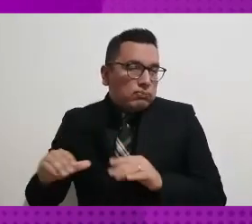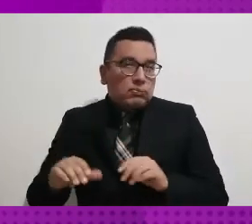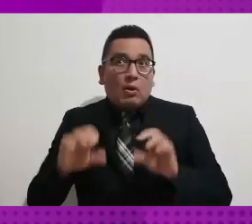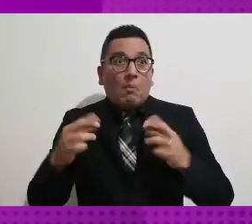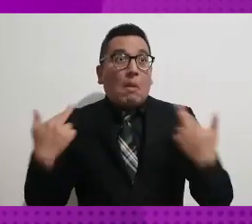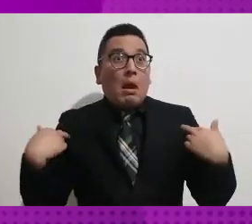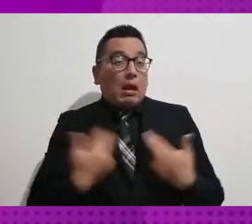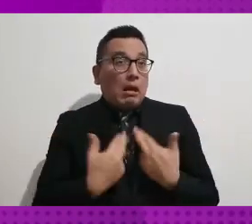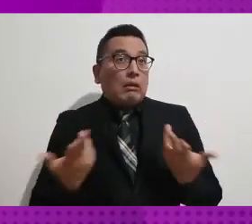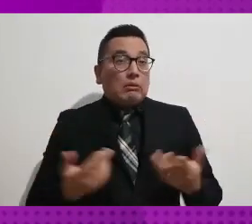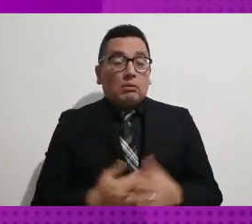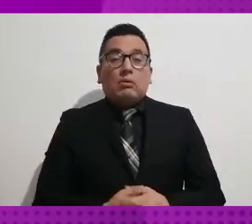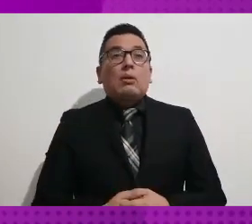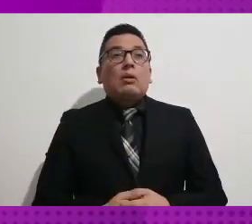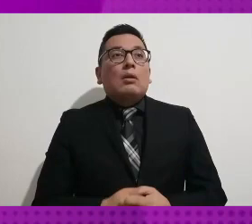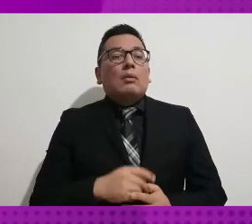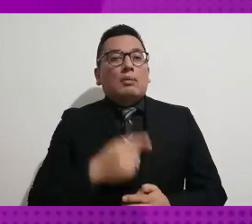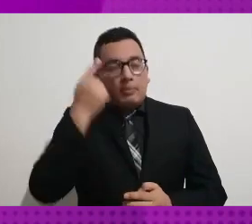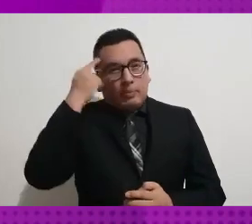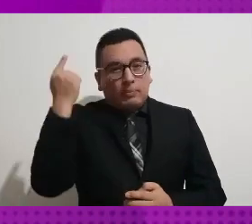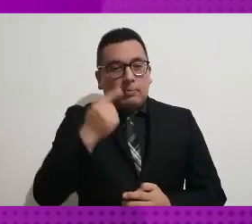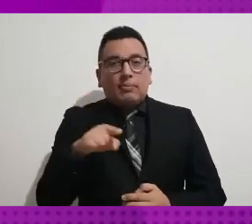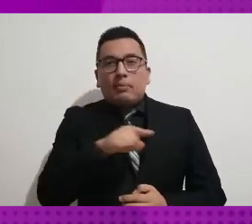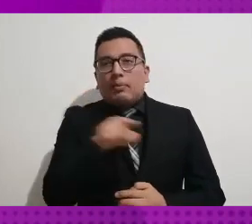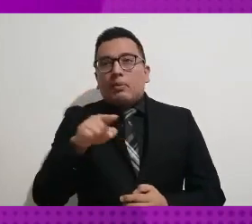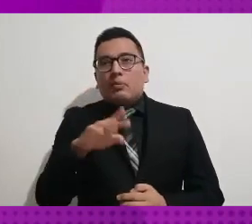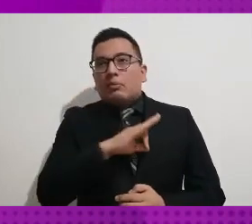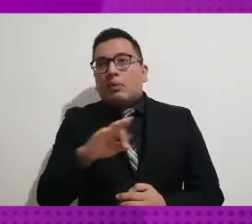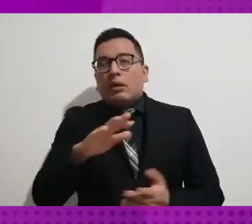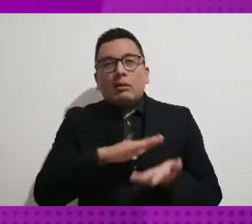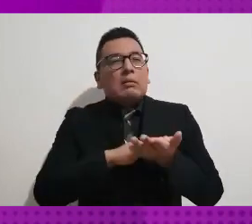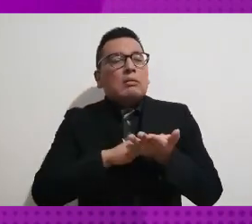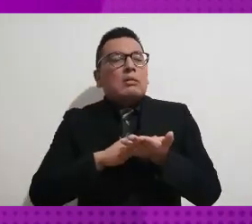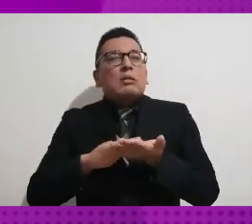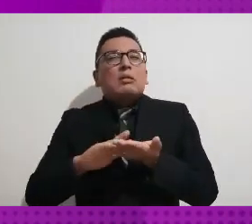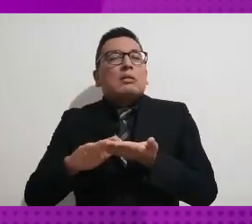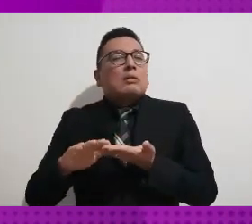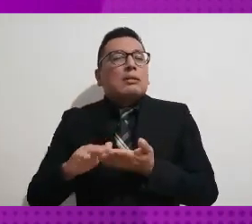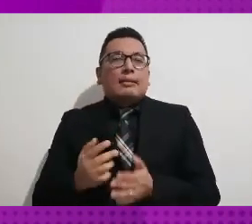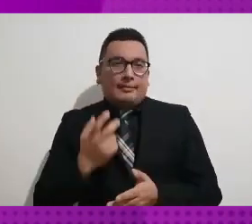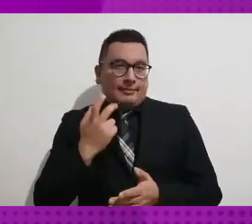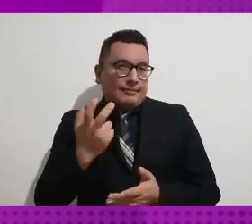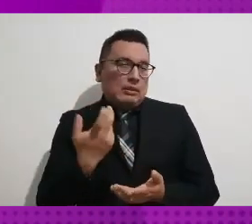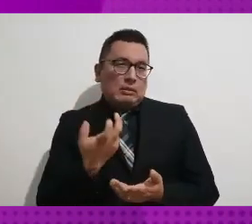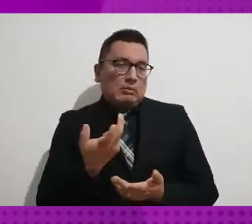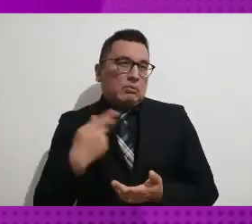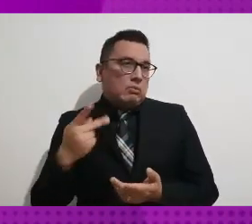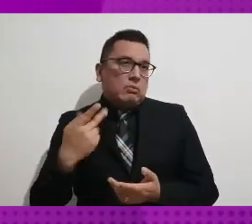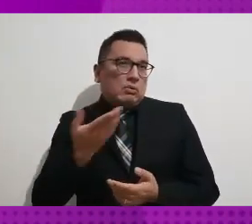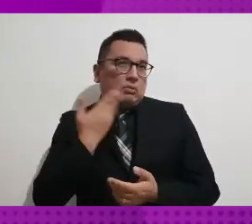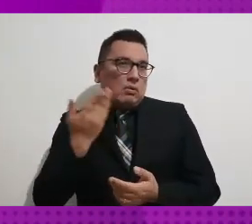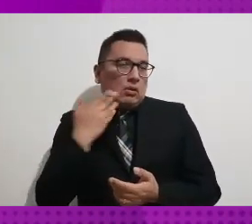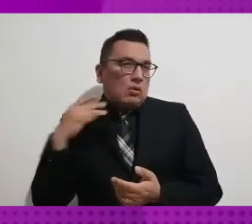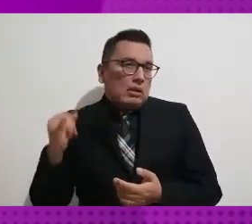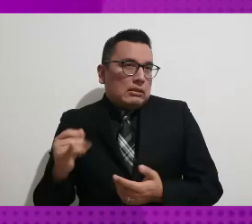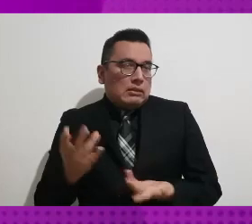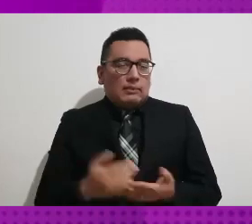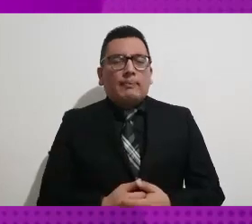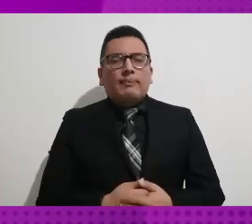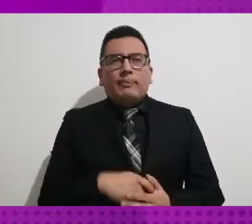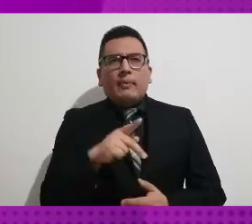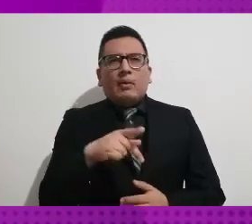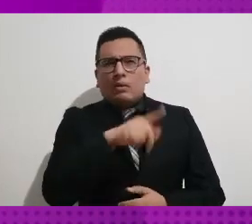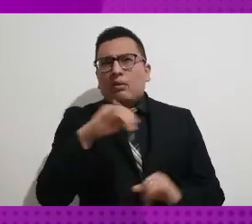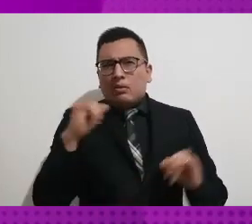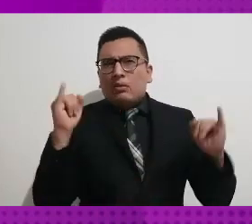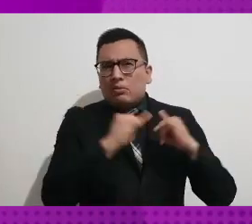es su código natural, ¿sí? Entonces, pues, ¿qué pasa con las instituciones, no? Entonces,